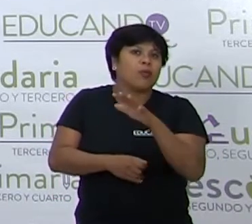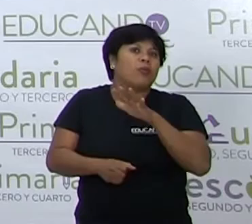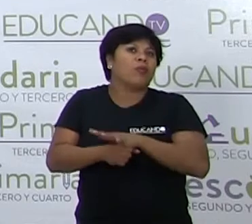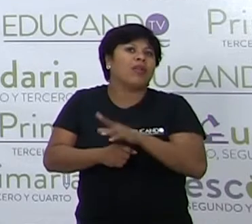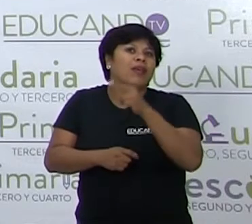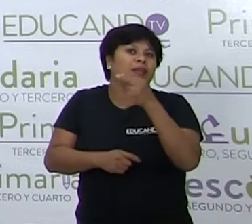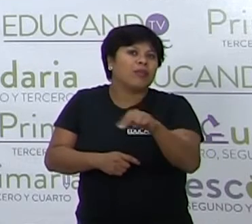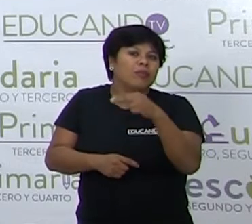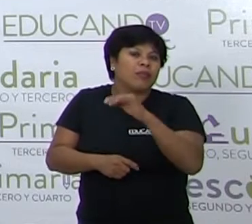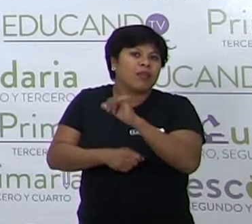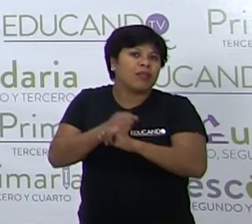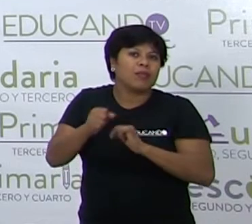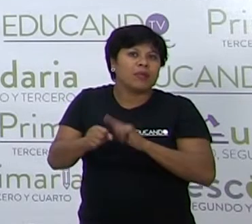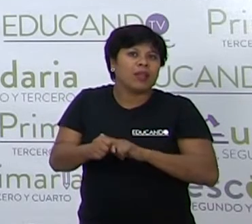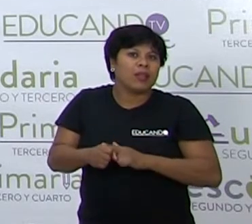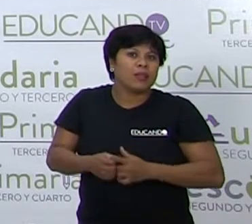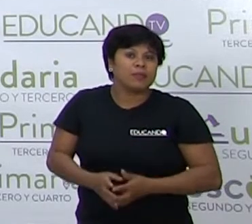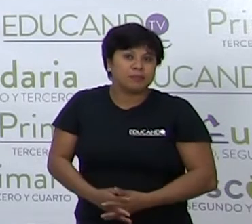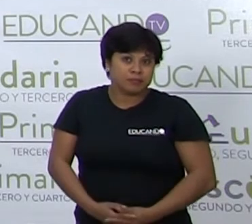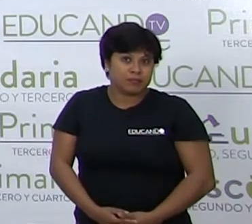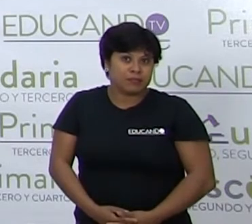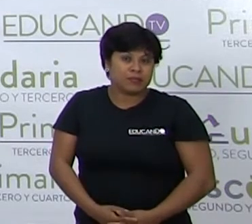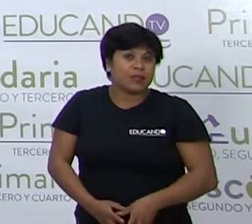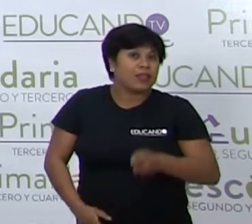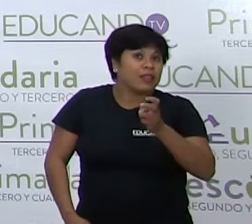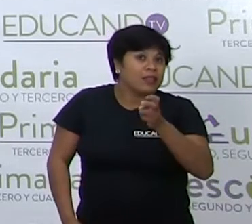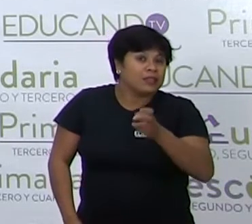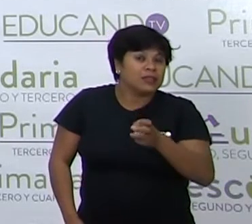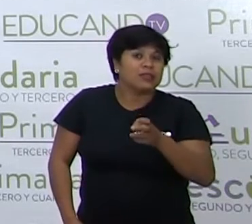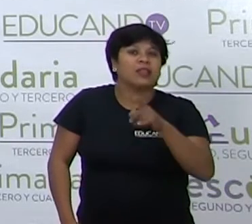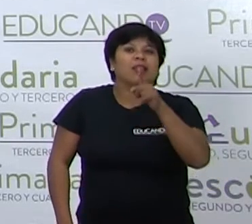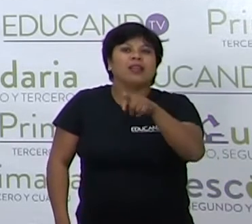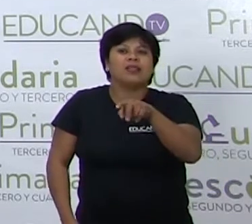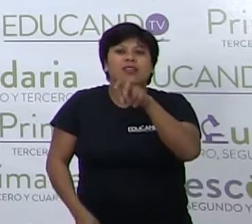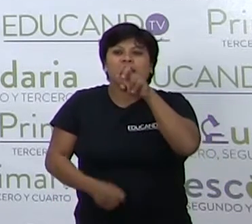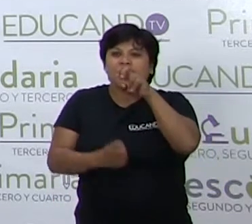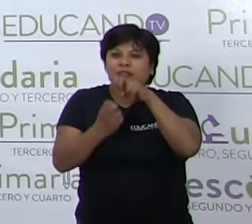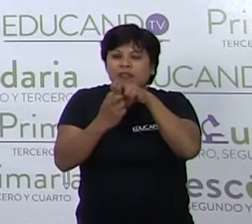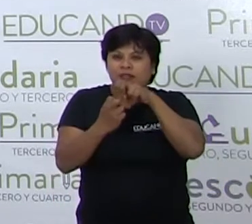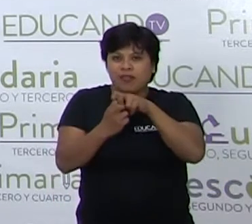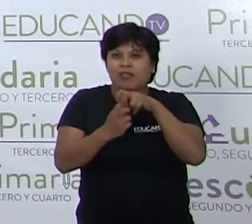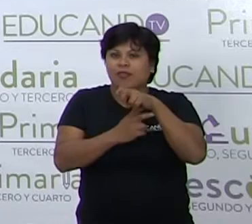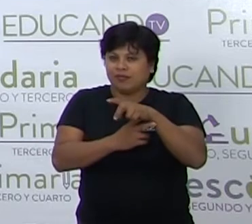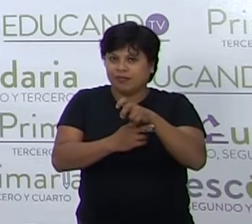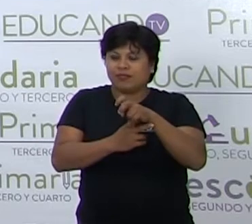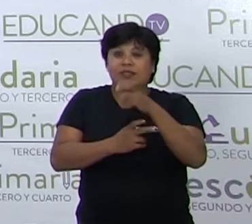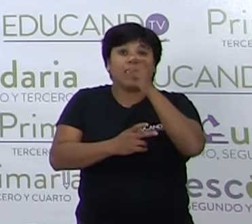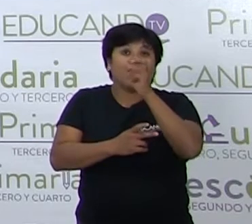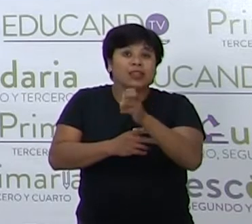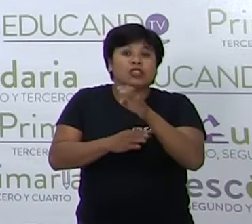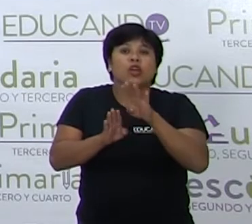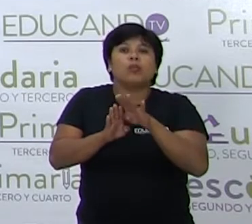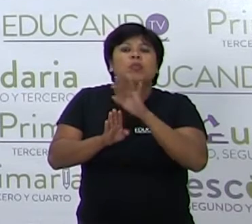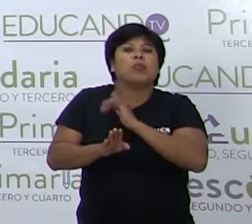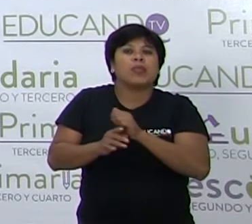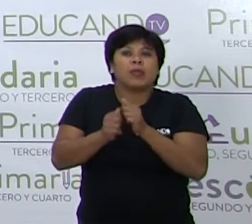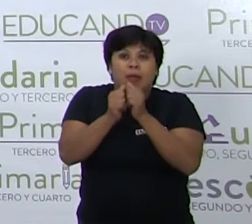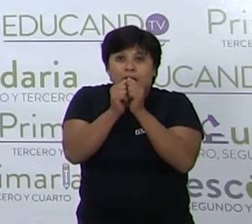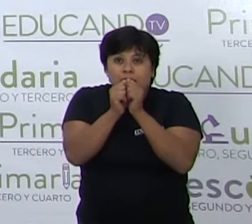estamos hablando? De la ardilla. ¿Cómo sabría yo qué es la cuarta posición? Porque